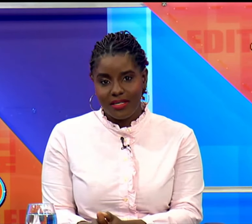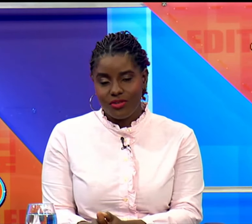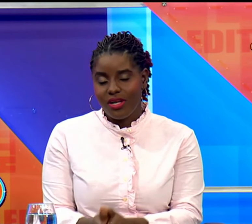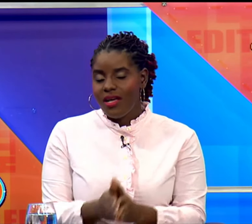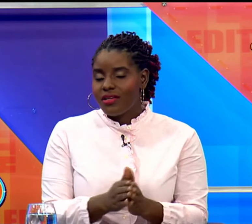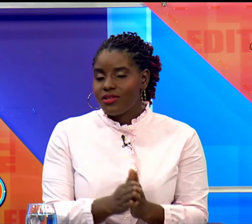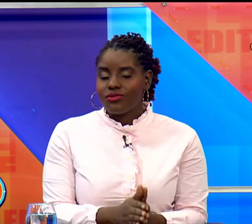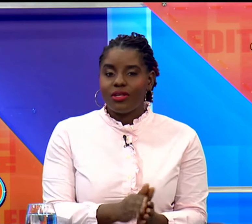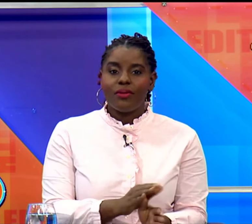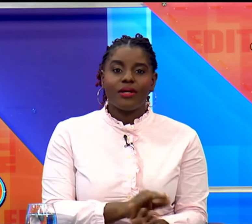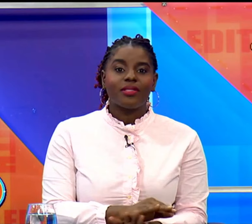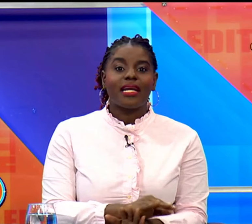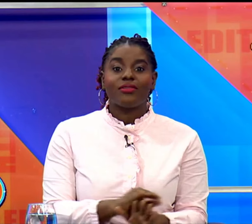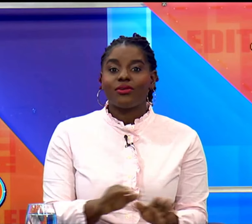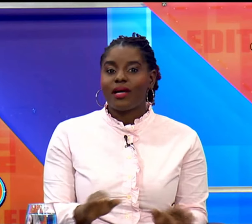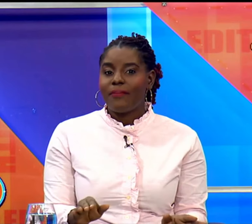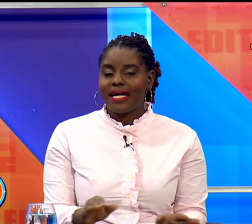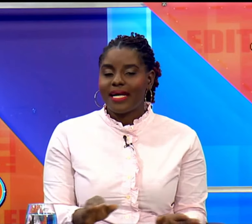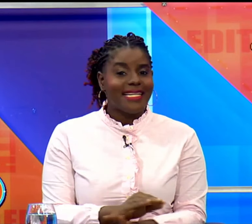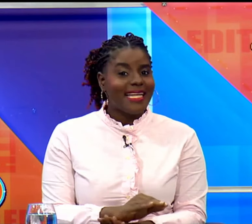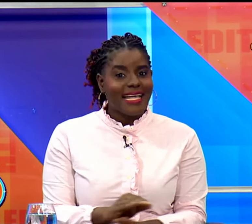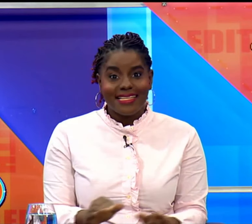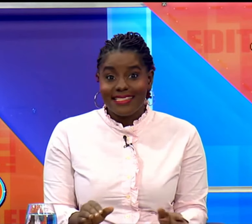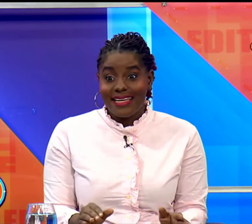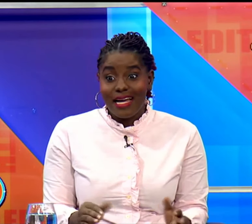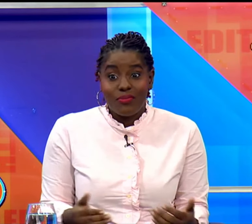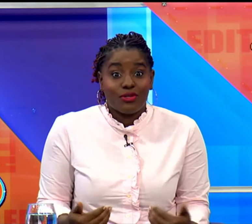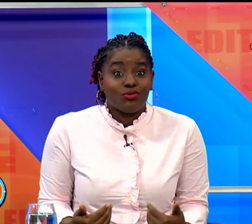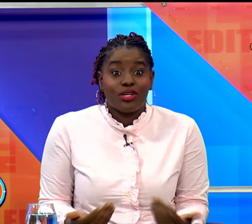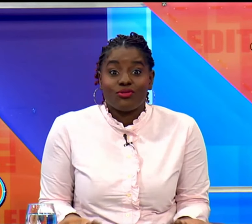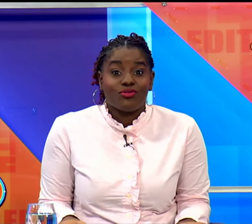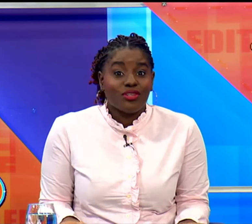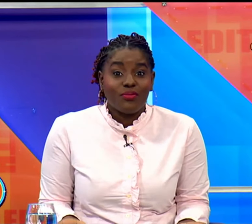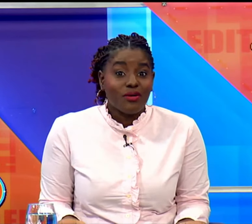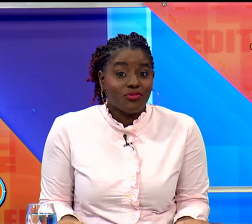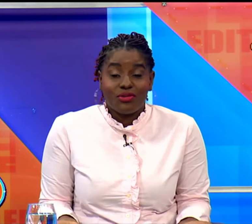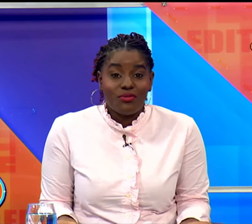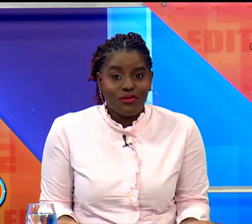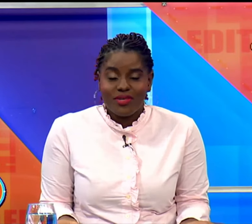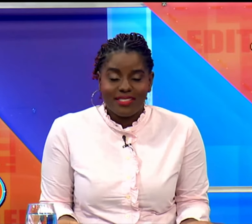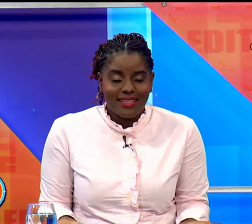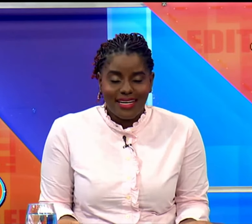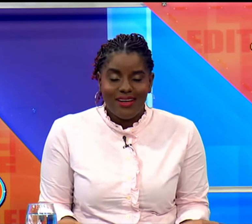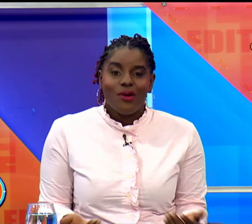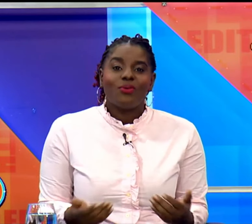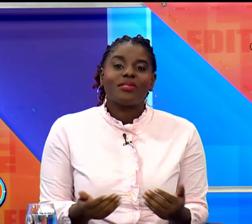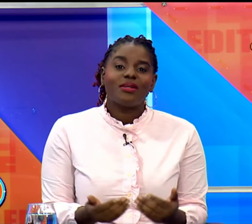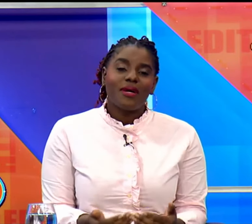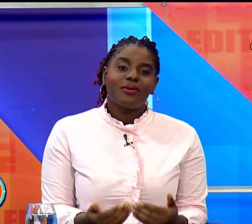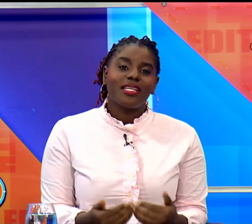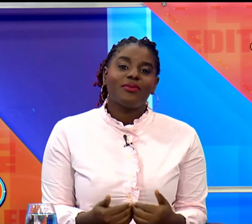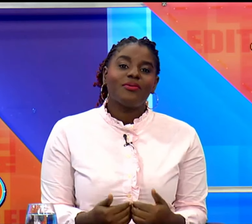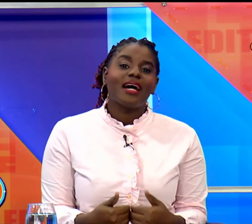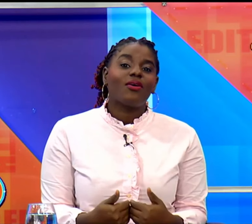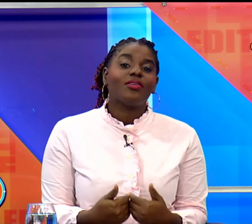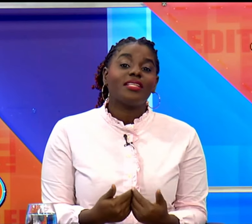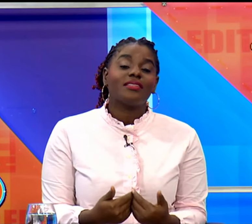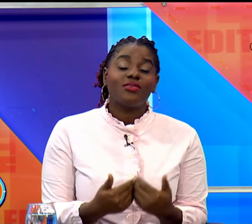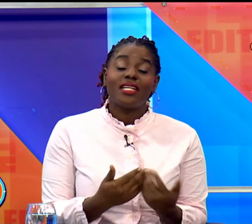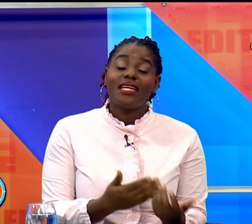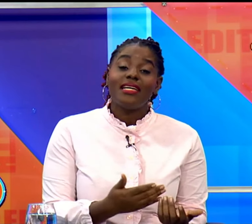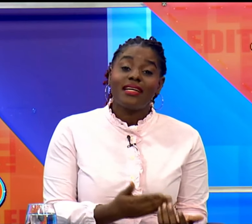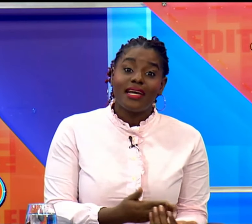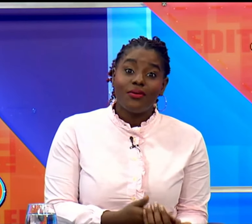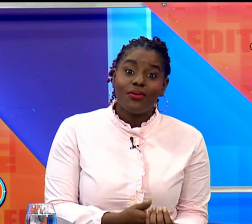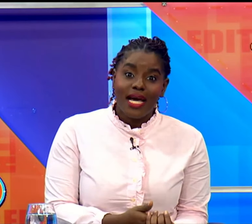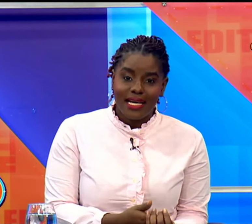de la migración. Y eso usted lo va a encontrar en todas partes. Nadie es ilegal porque tú eres un ser humano. Un ser humano no es ilegal. Un ser humano tiene una